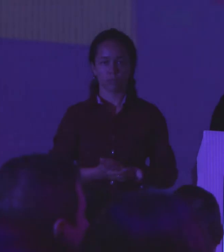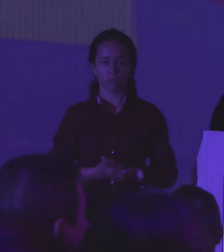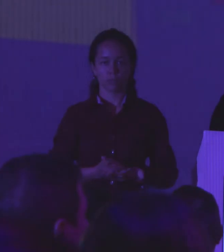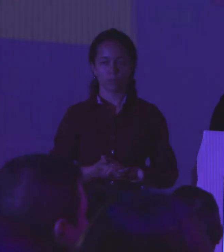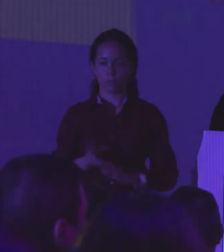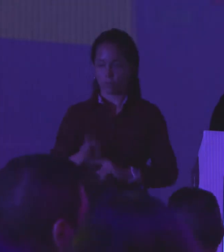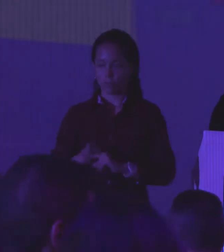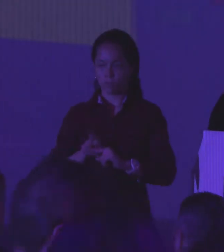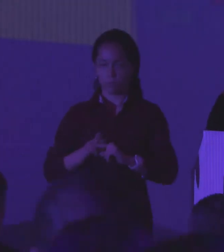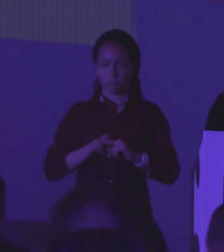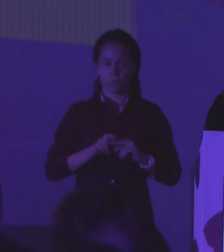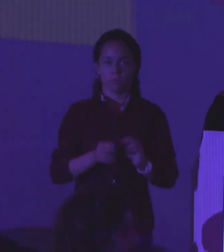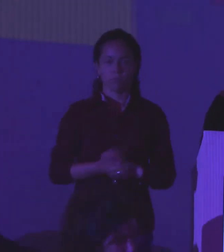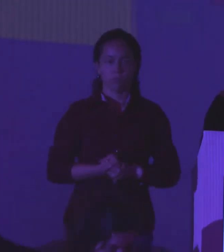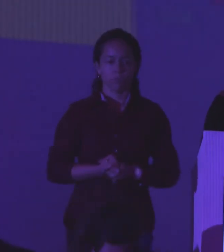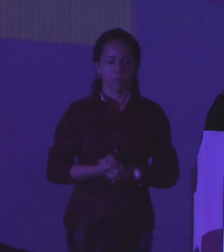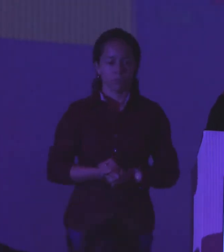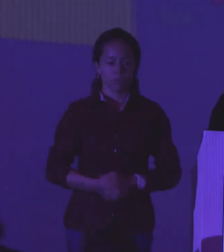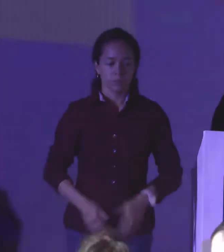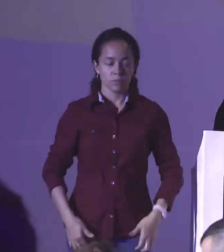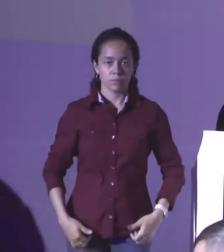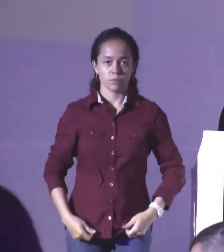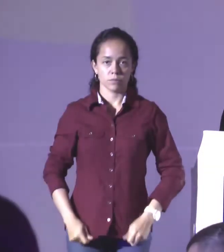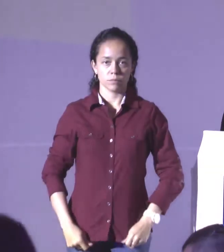nos podemos ubicar en nuestros puestos.